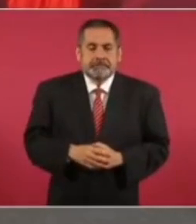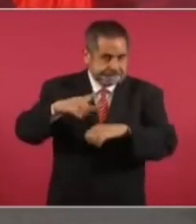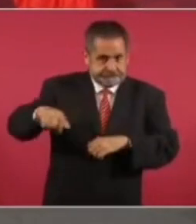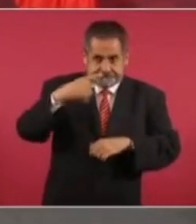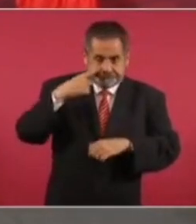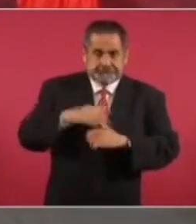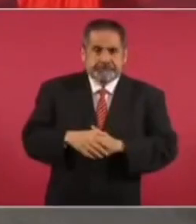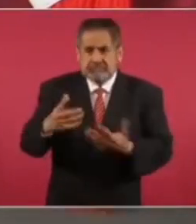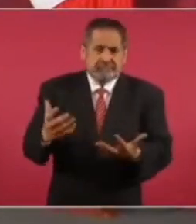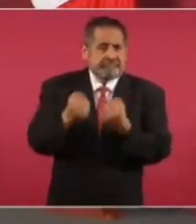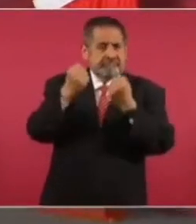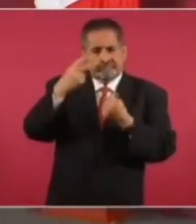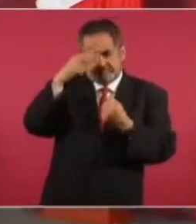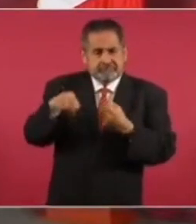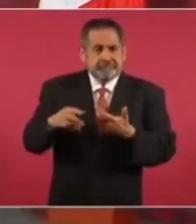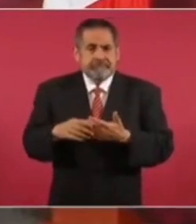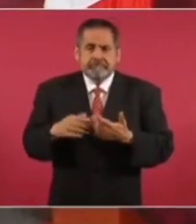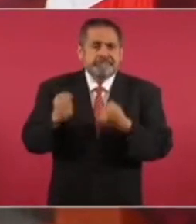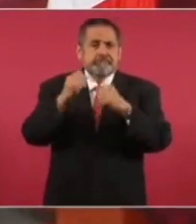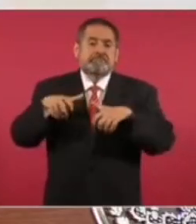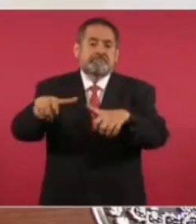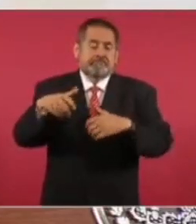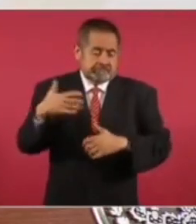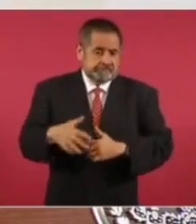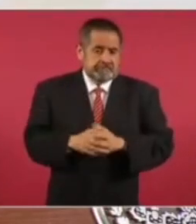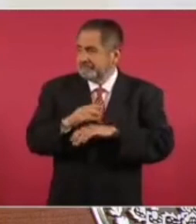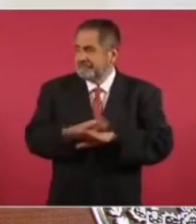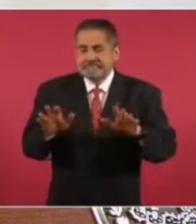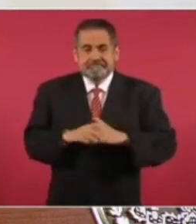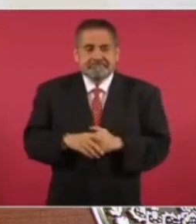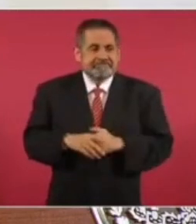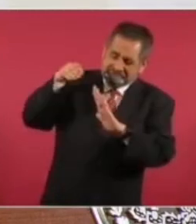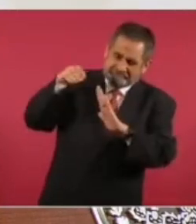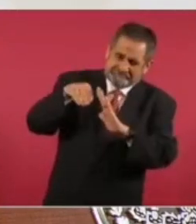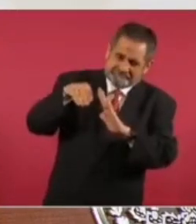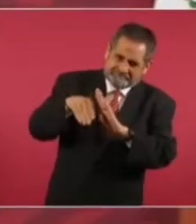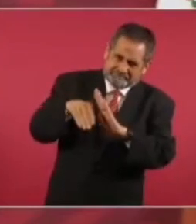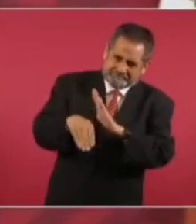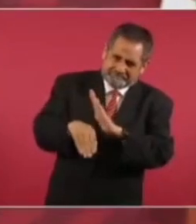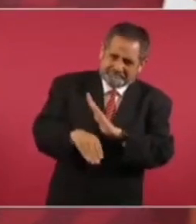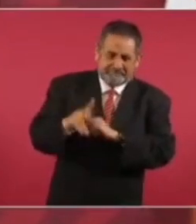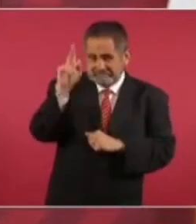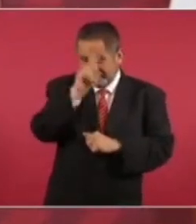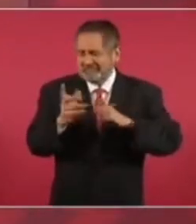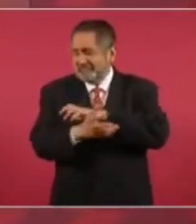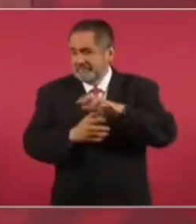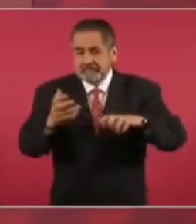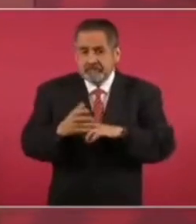La gente nos salvó de una crisis mayor. El país estaba en decadencia, pero hubiese habido un